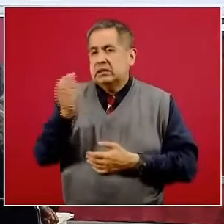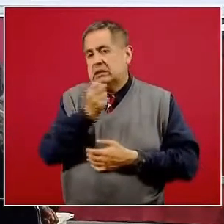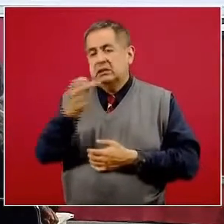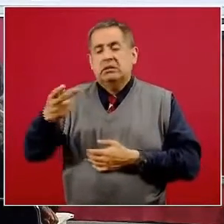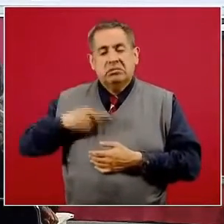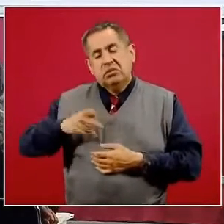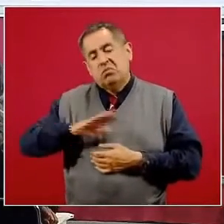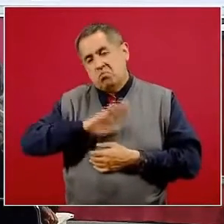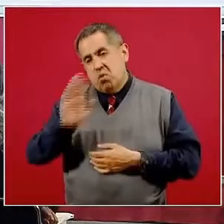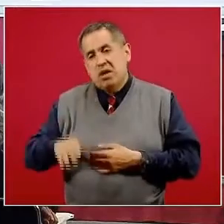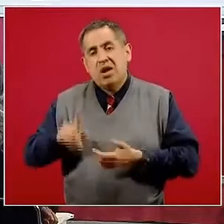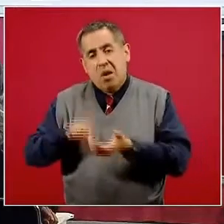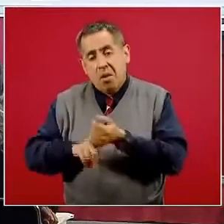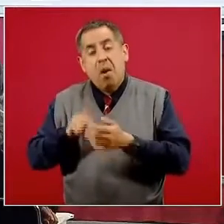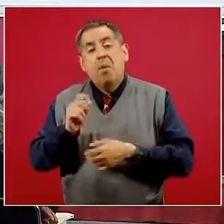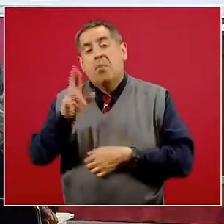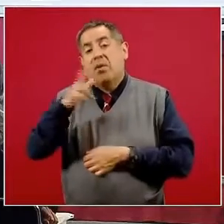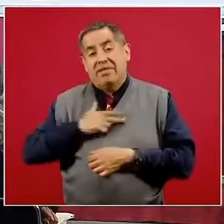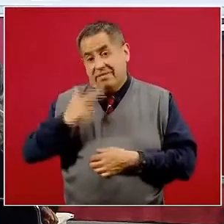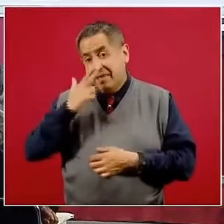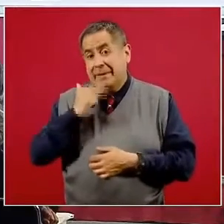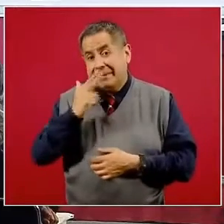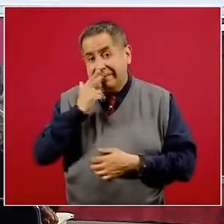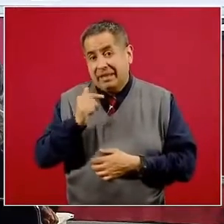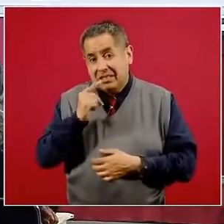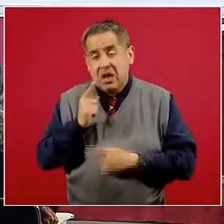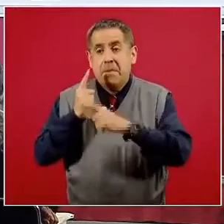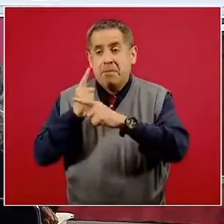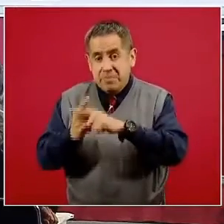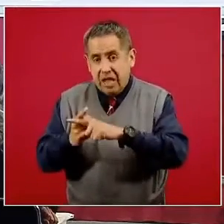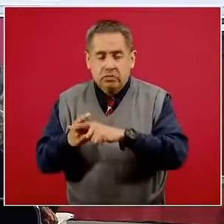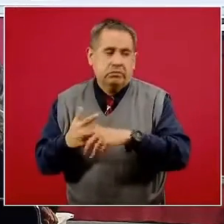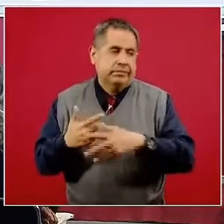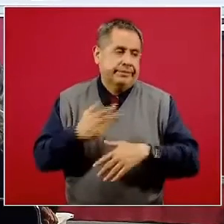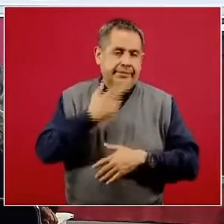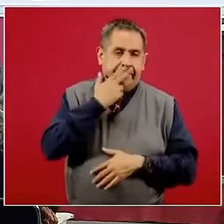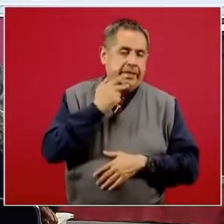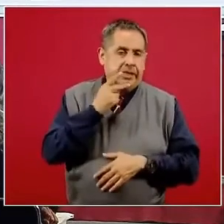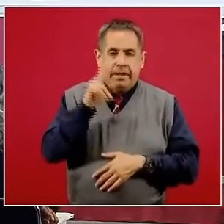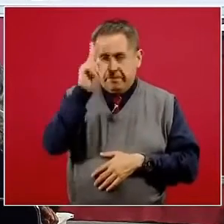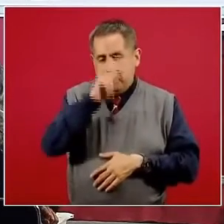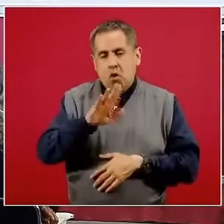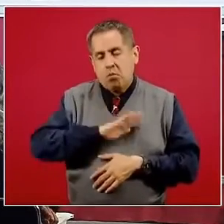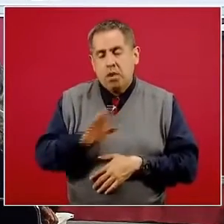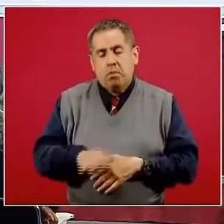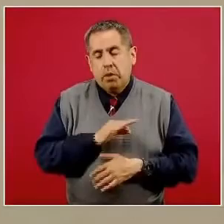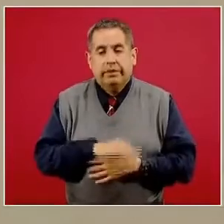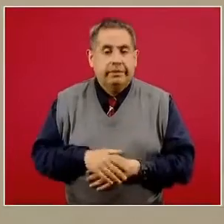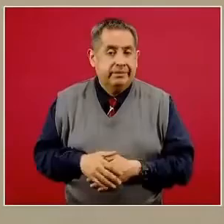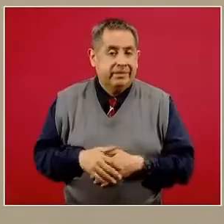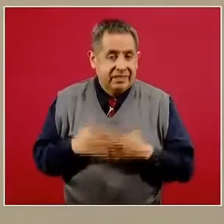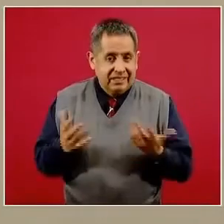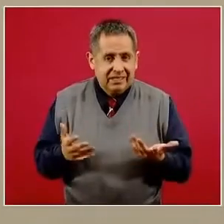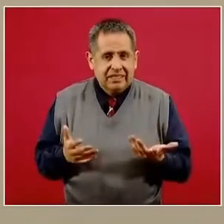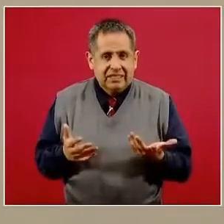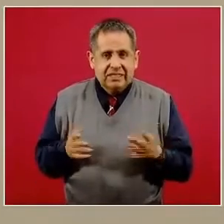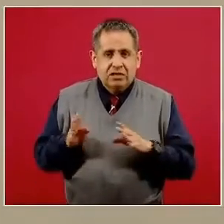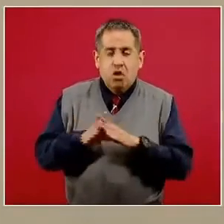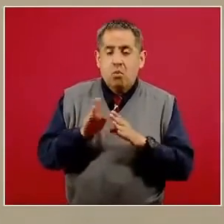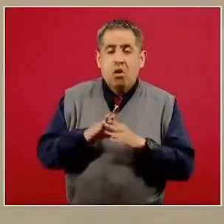fallecer por diabetes. Obviamente es una de las comorbilidades. Entonces podemos decir que hay un